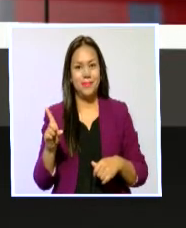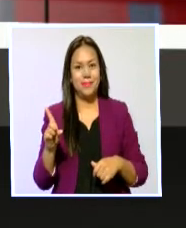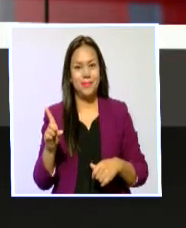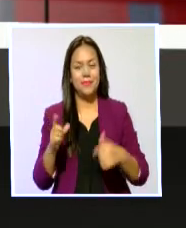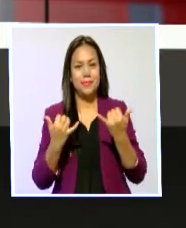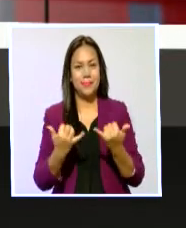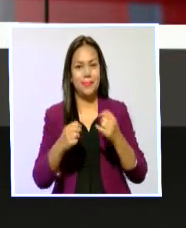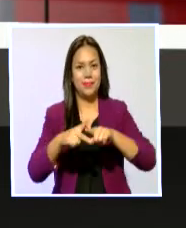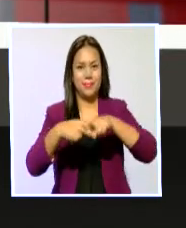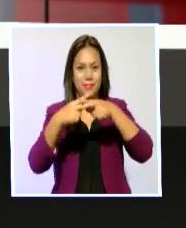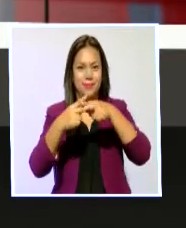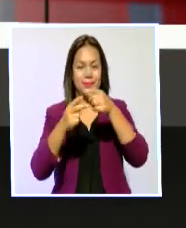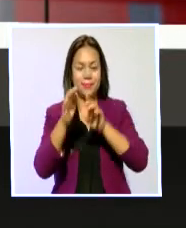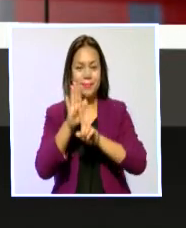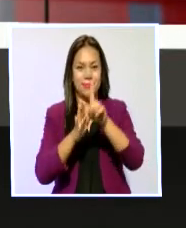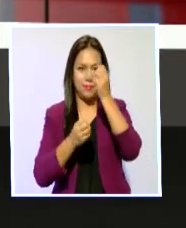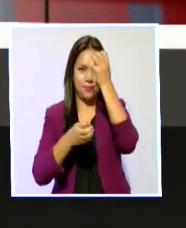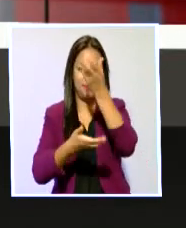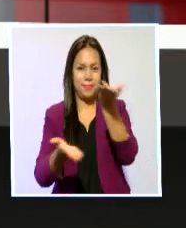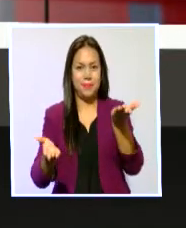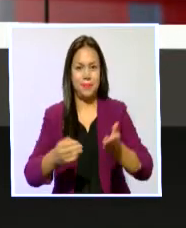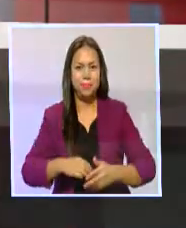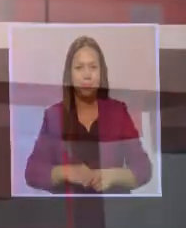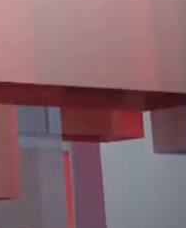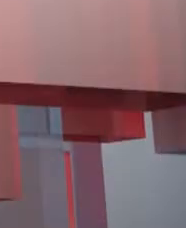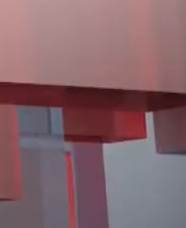tvl.asambleanacional.gov.es. Vamos de inmediato con el desarrollo de la información.